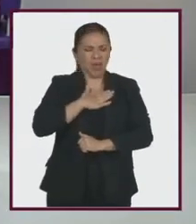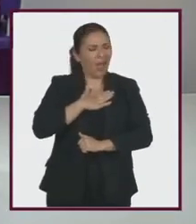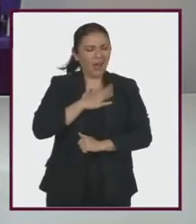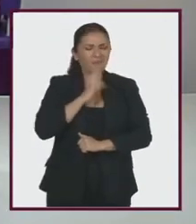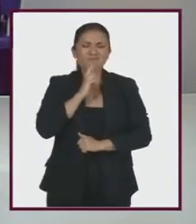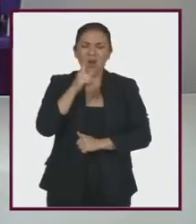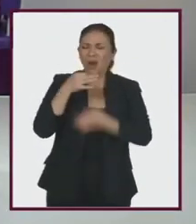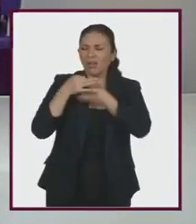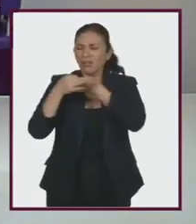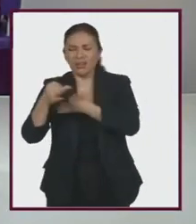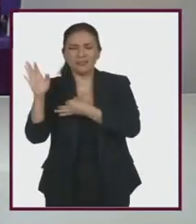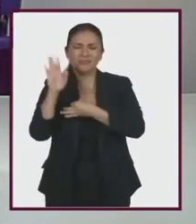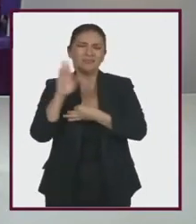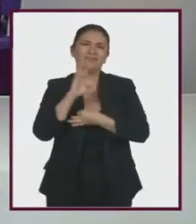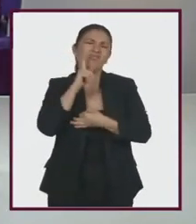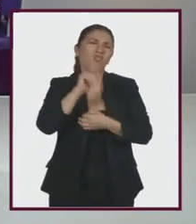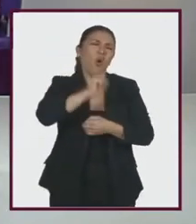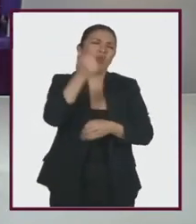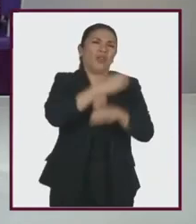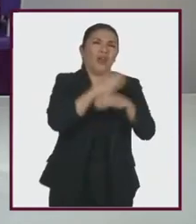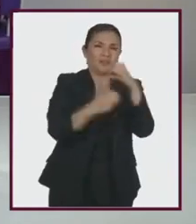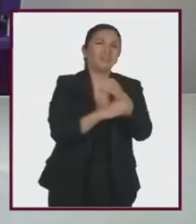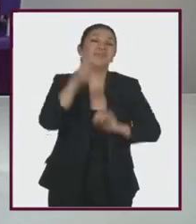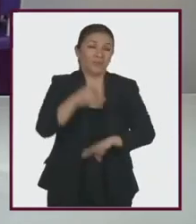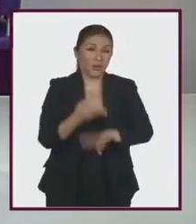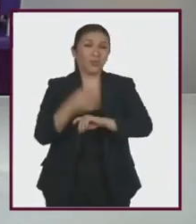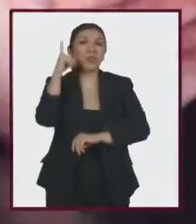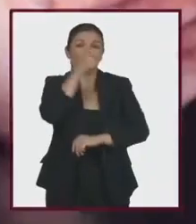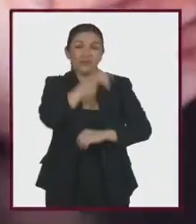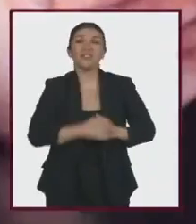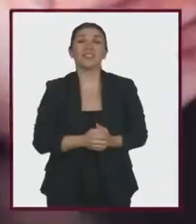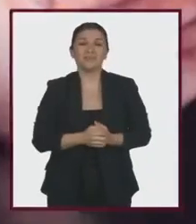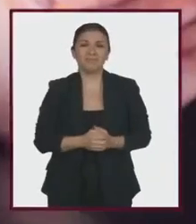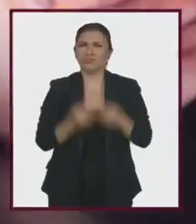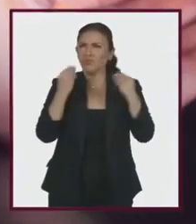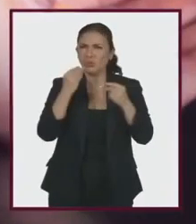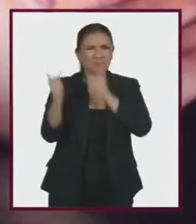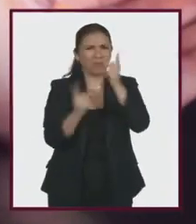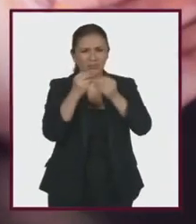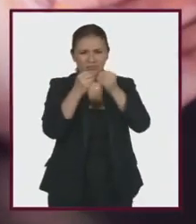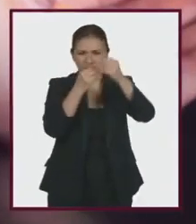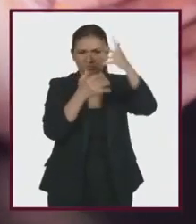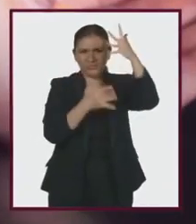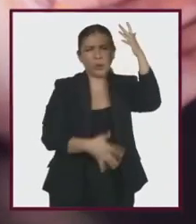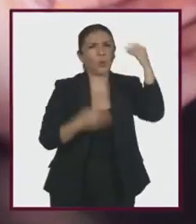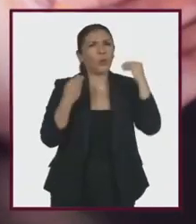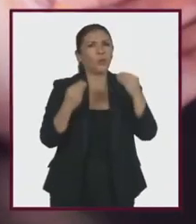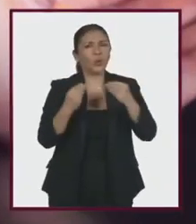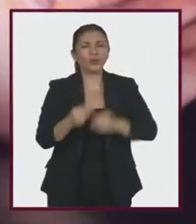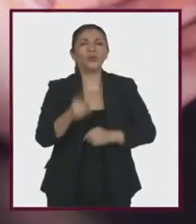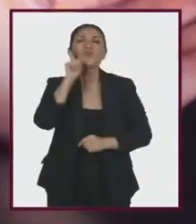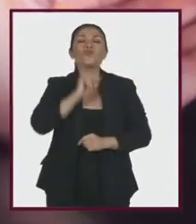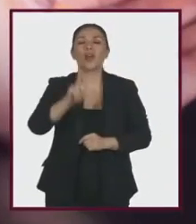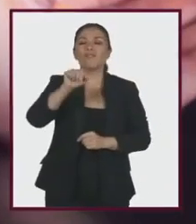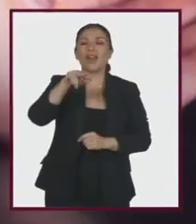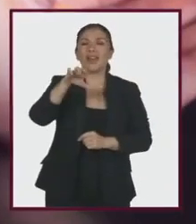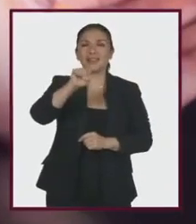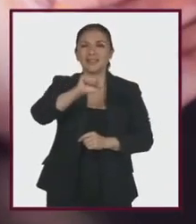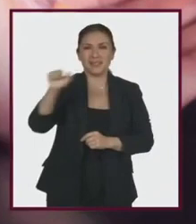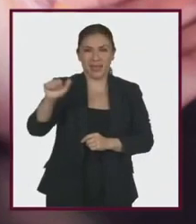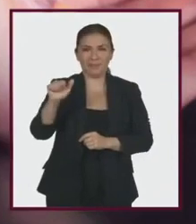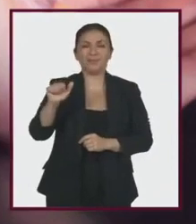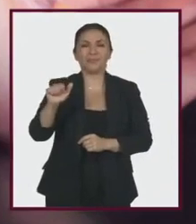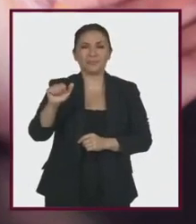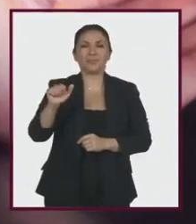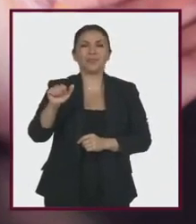situaciones. Es muy complejo. Muy complejo. Gracias, doctora. Muchas preguntas y comentarios. Bueno, Vanessa Bravo de BLE,